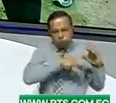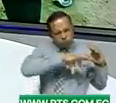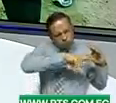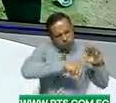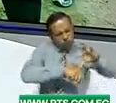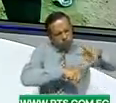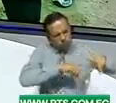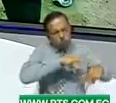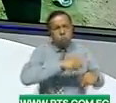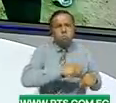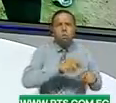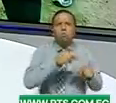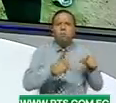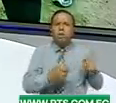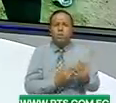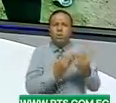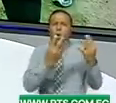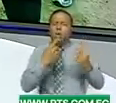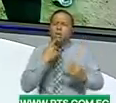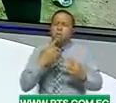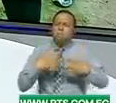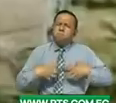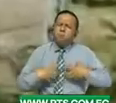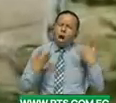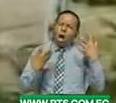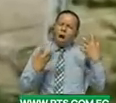están cansados de la delincuencia.